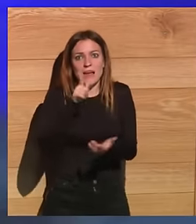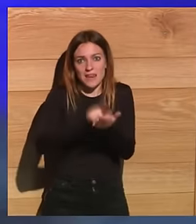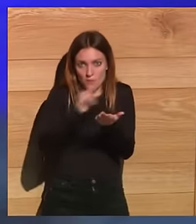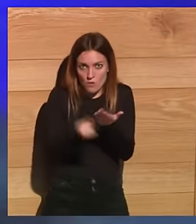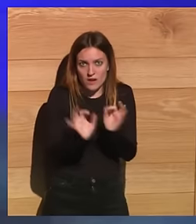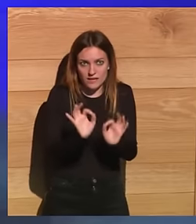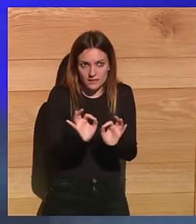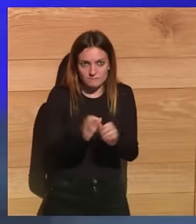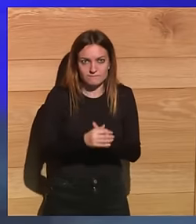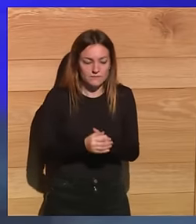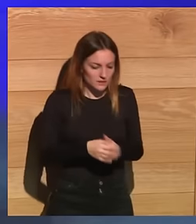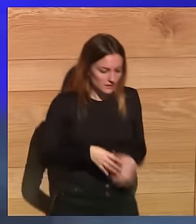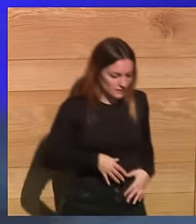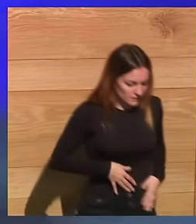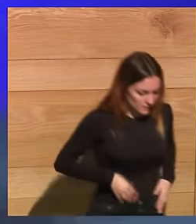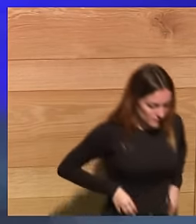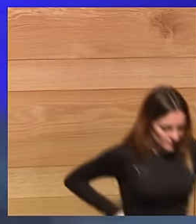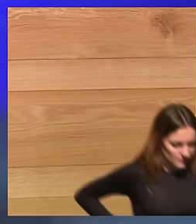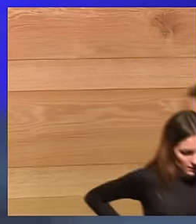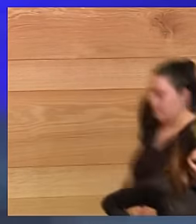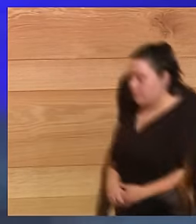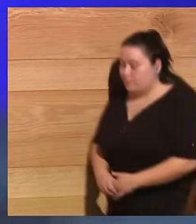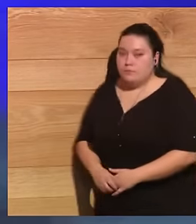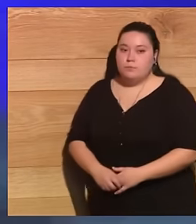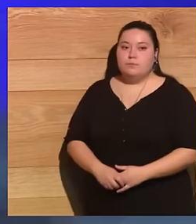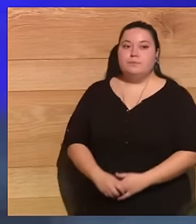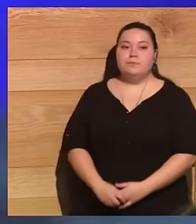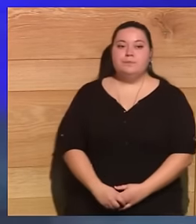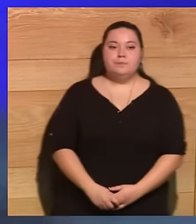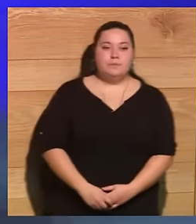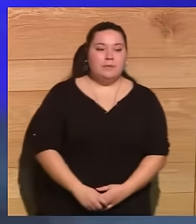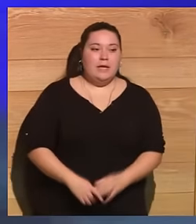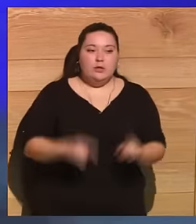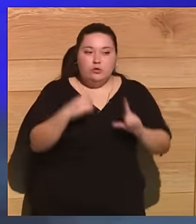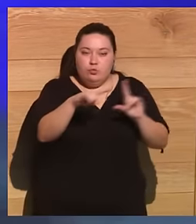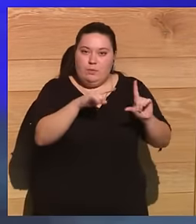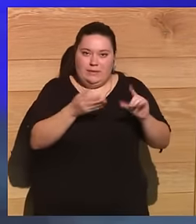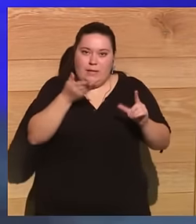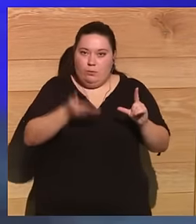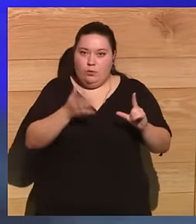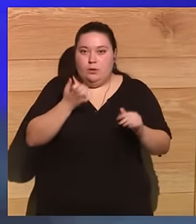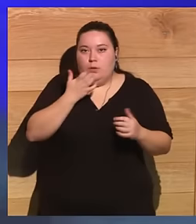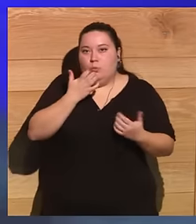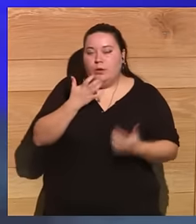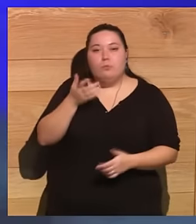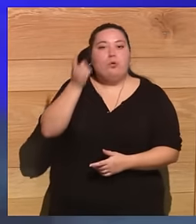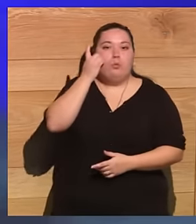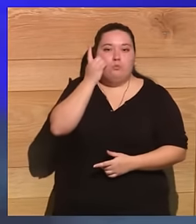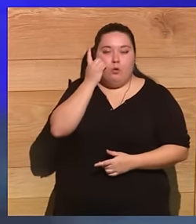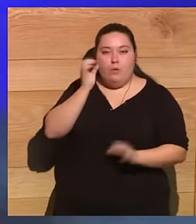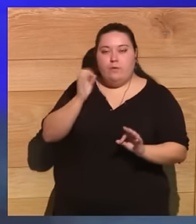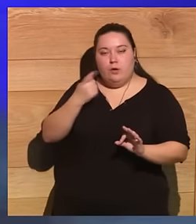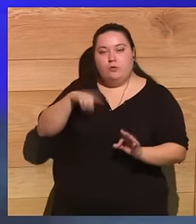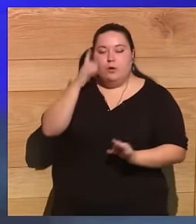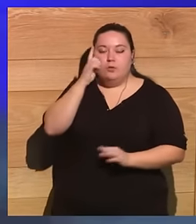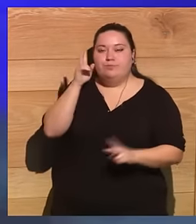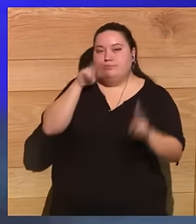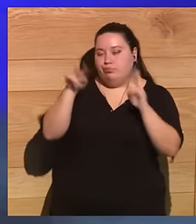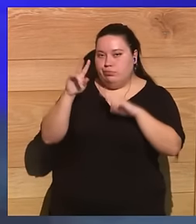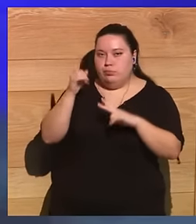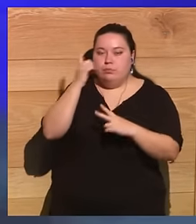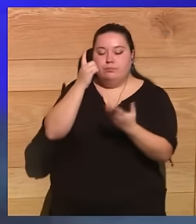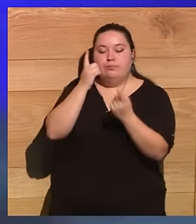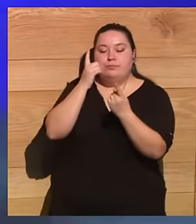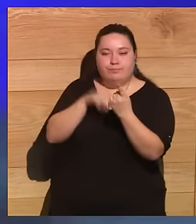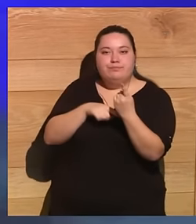Esto es un mensaje bastante importante. Pues ahora tenemos teléfonos móviles, nos distraemos con mucha